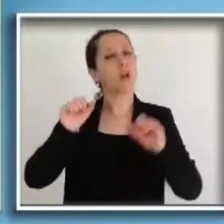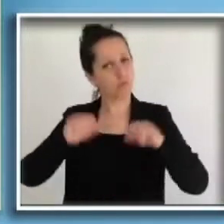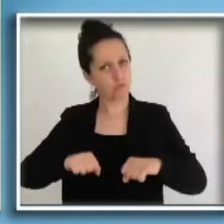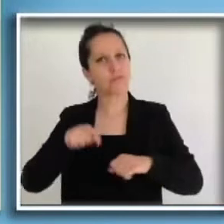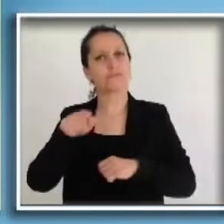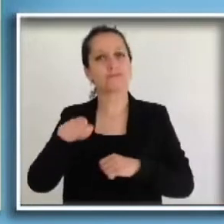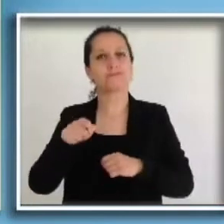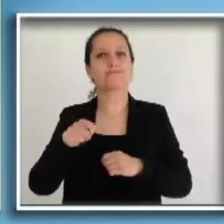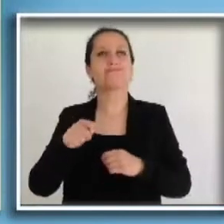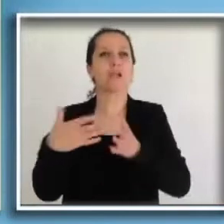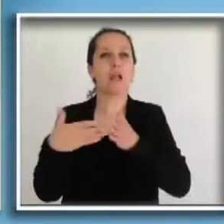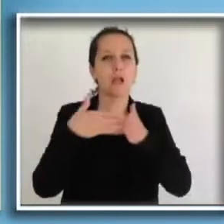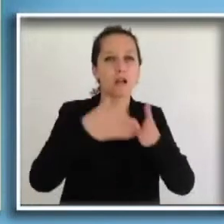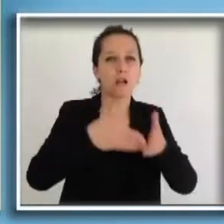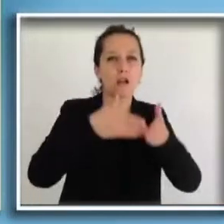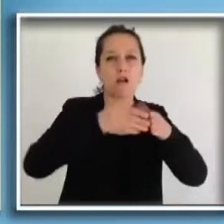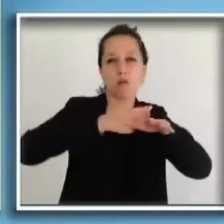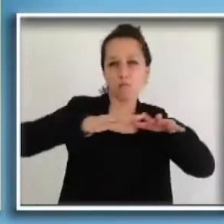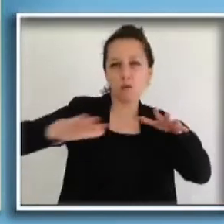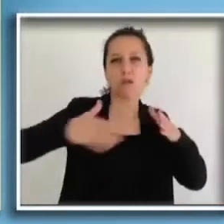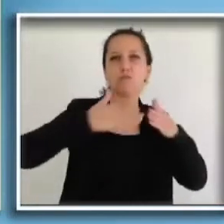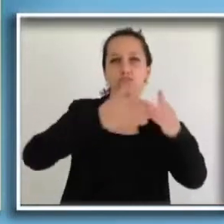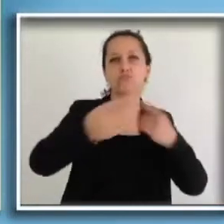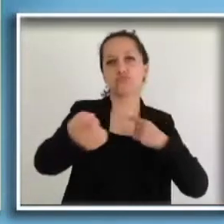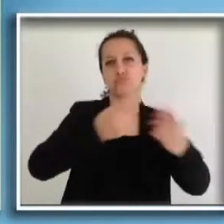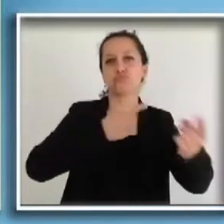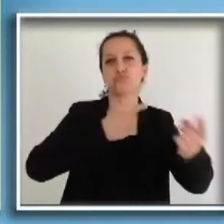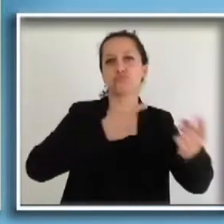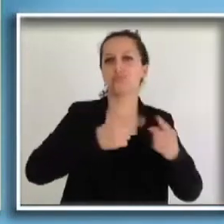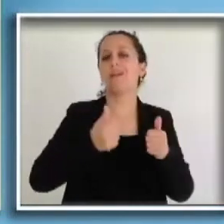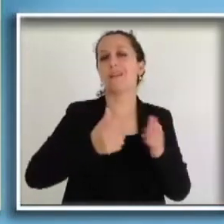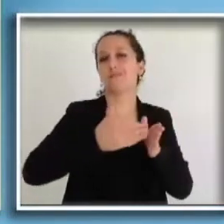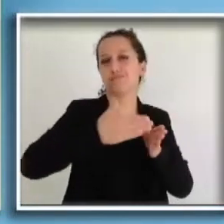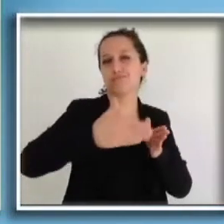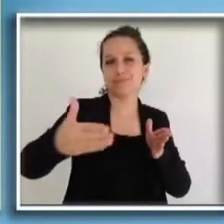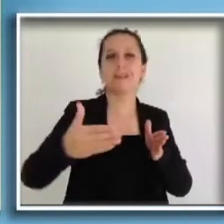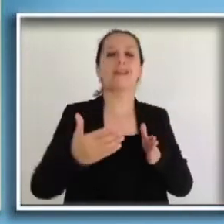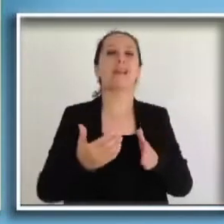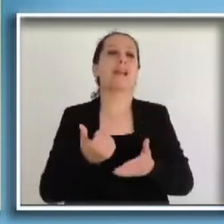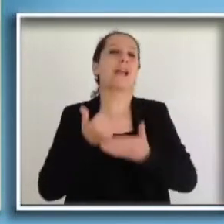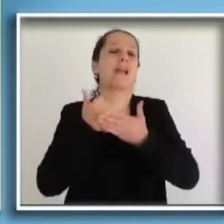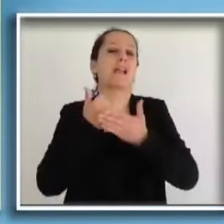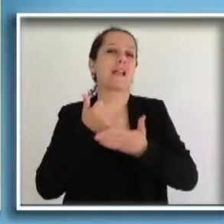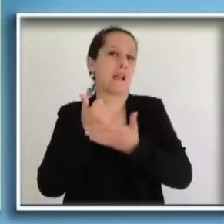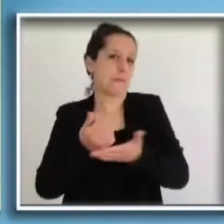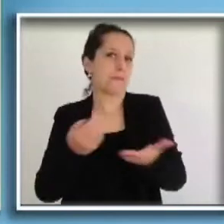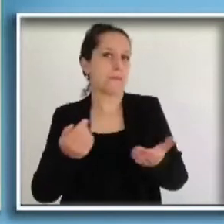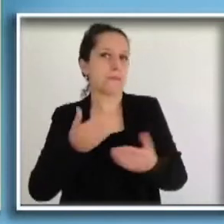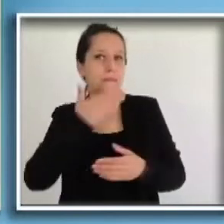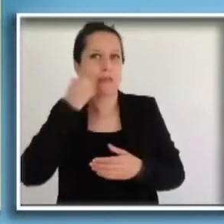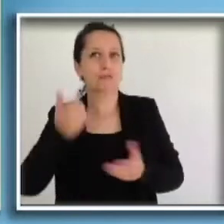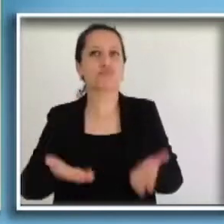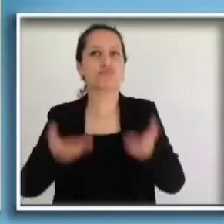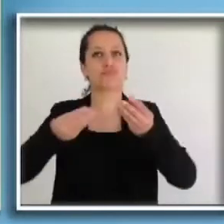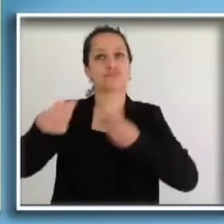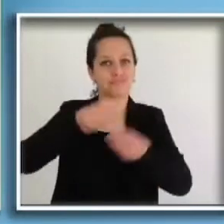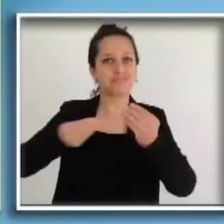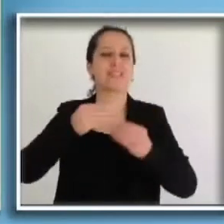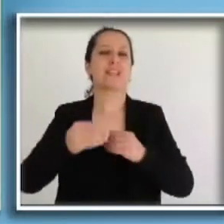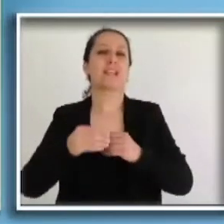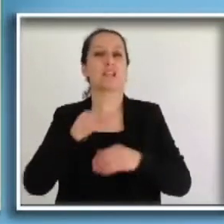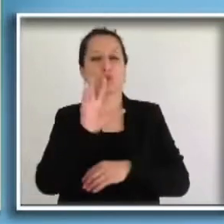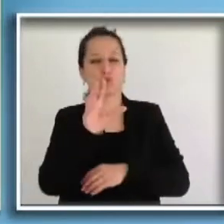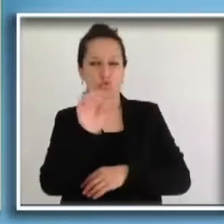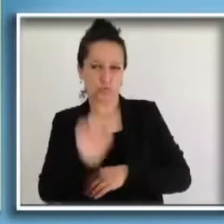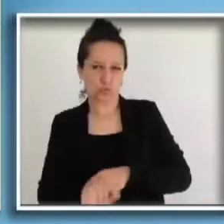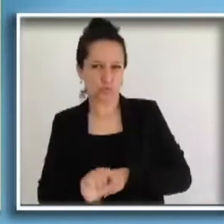bioceánicos sean un aporte a la infraestructura física del cono Sur junto a ello buscamos apoyar y centrar nuestros esfuerzos para